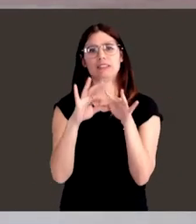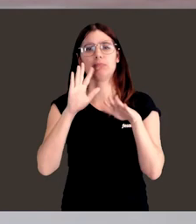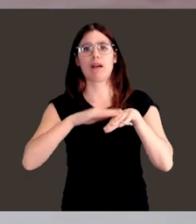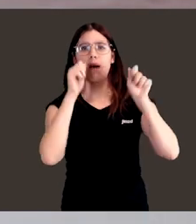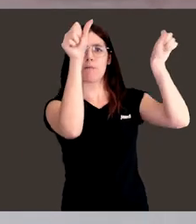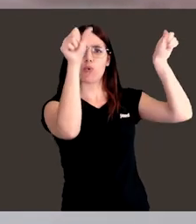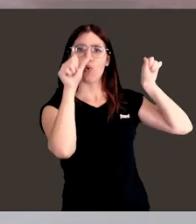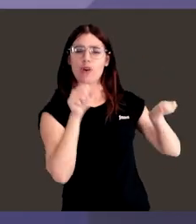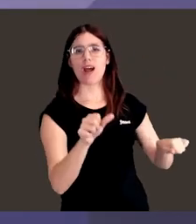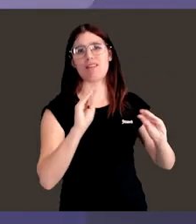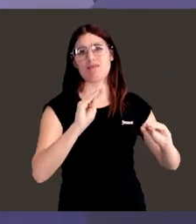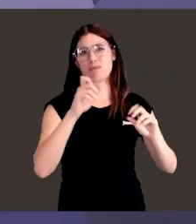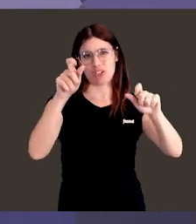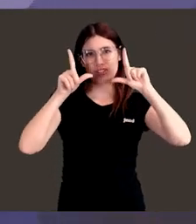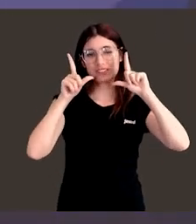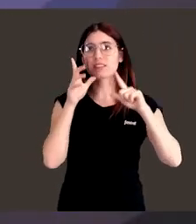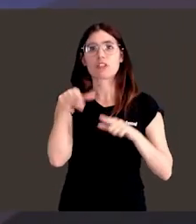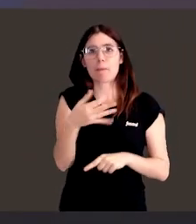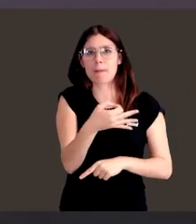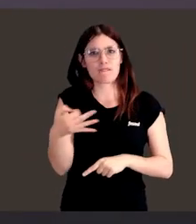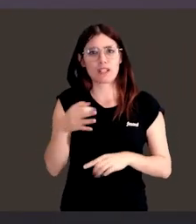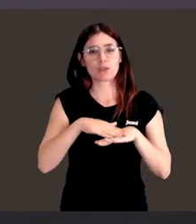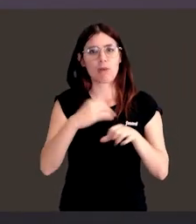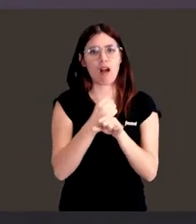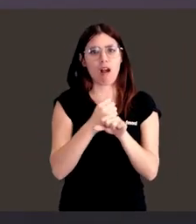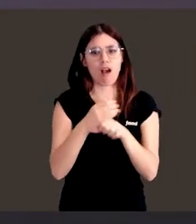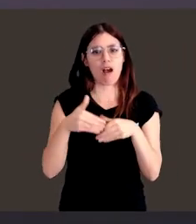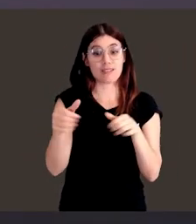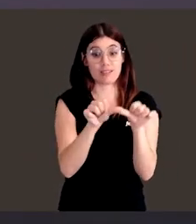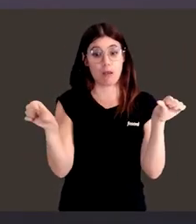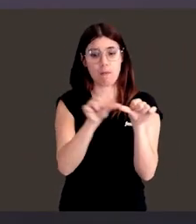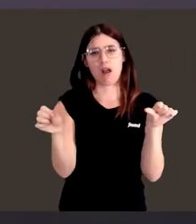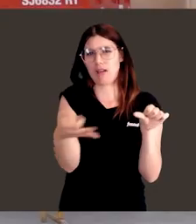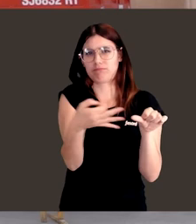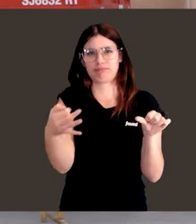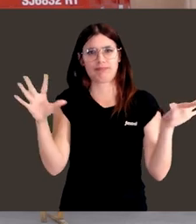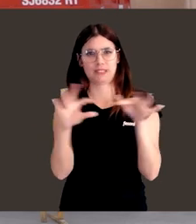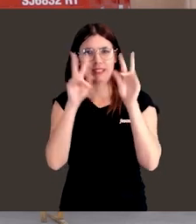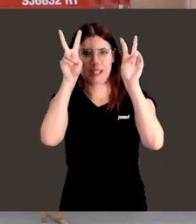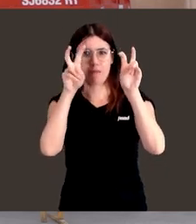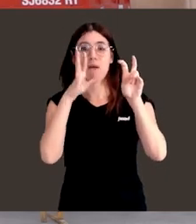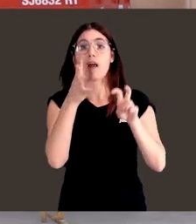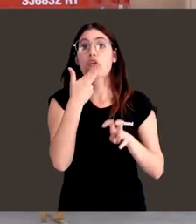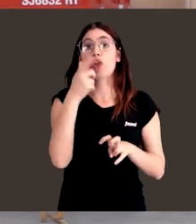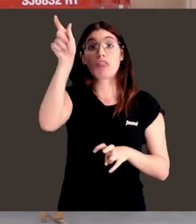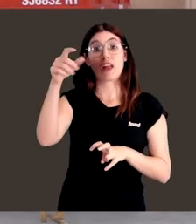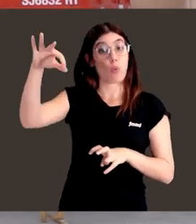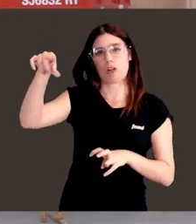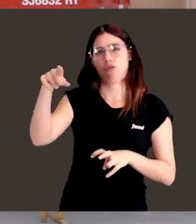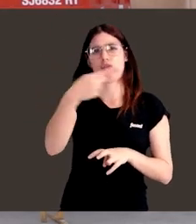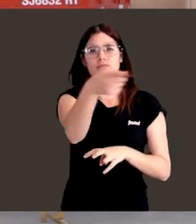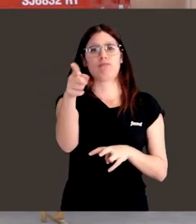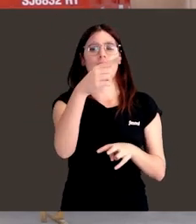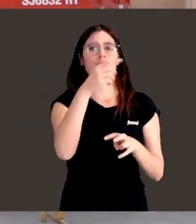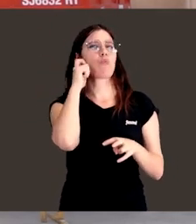como protagonista nos viene perfecto para trabajarlo a lo largo de esta semana y que que no solo conozcan a ella sino